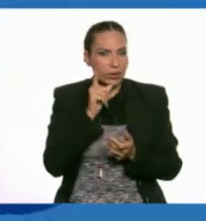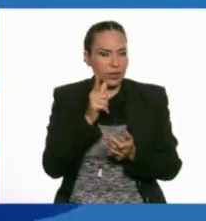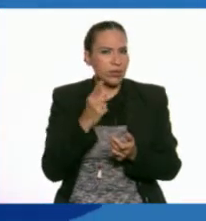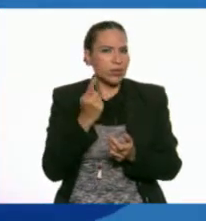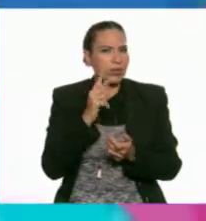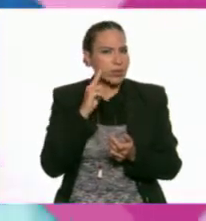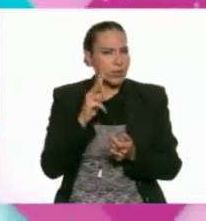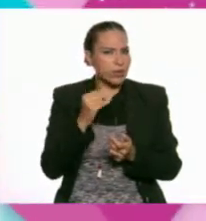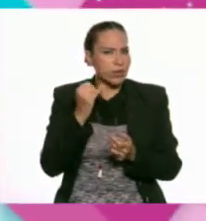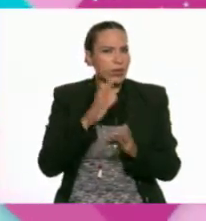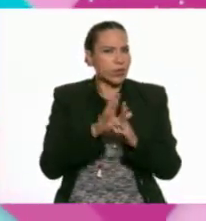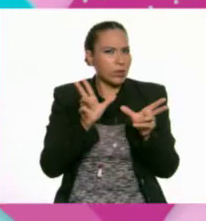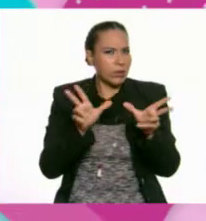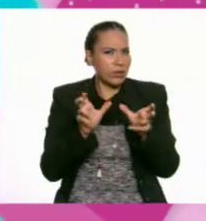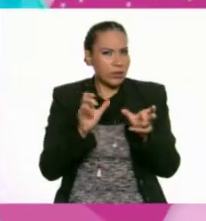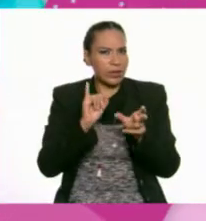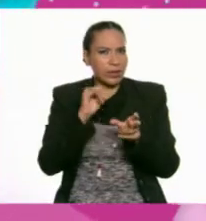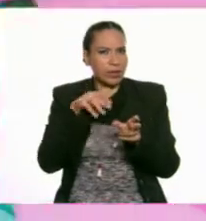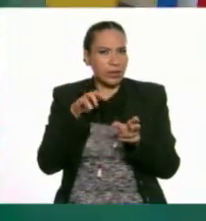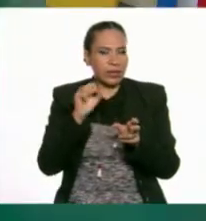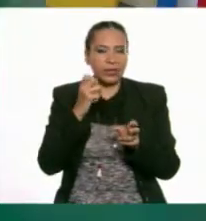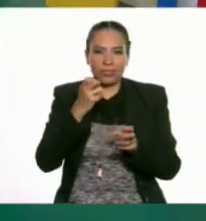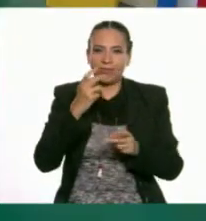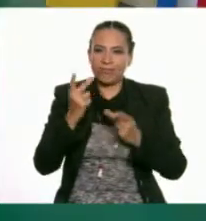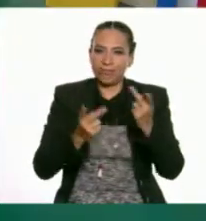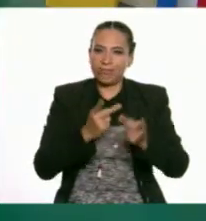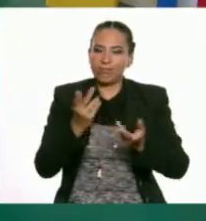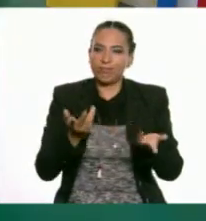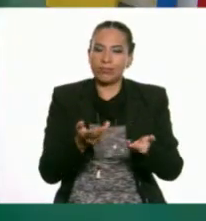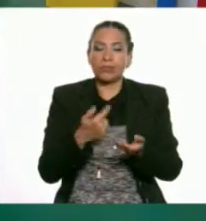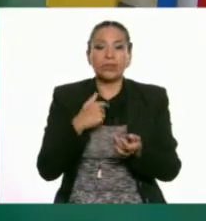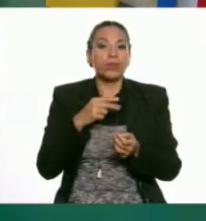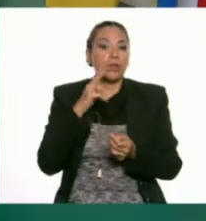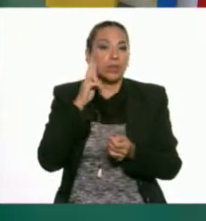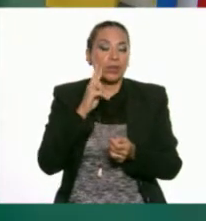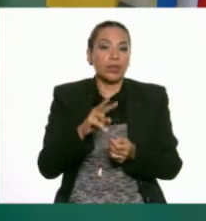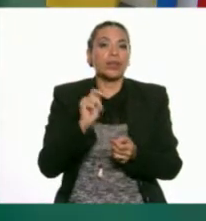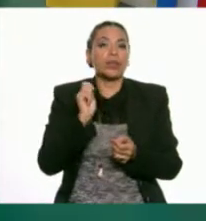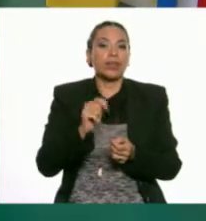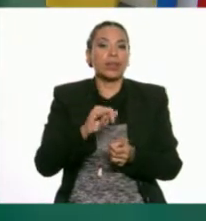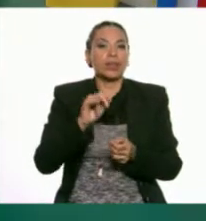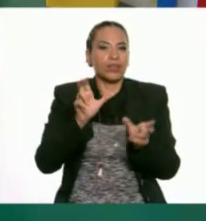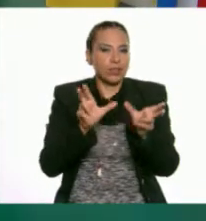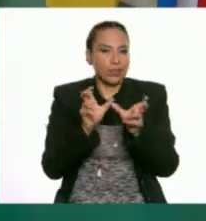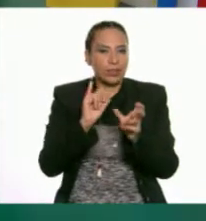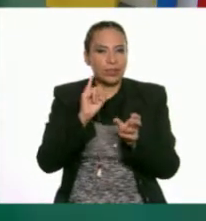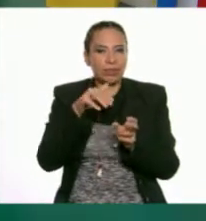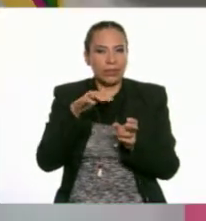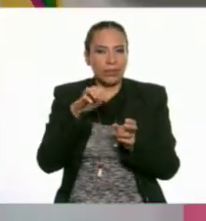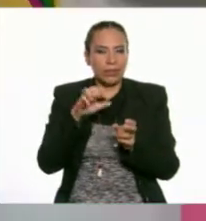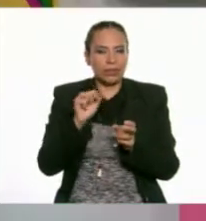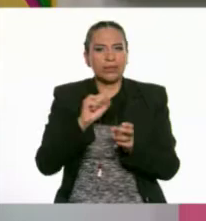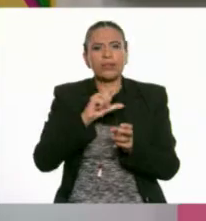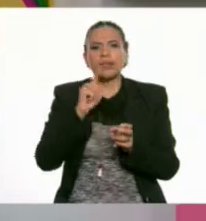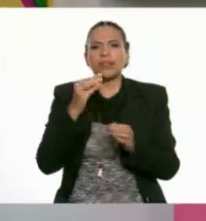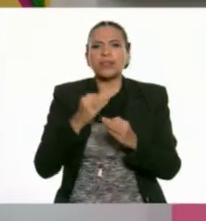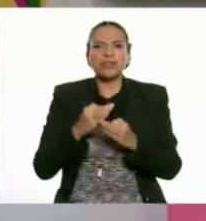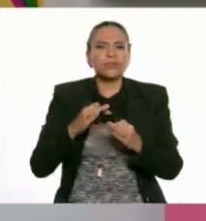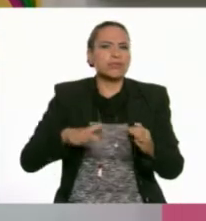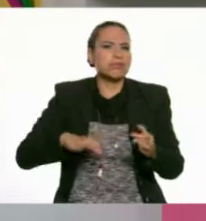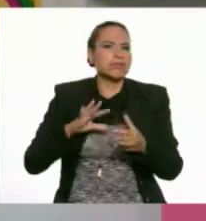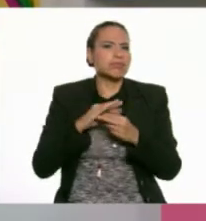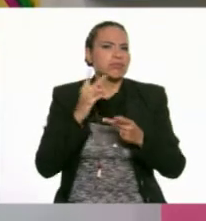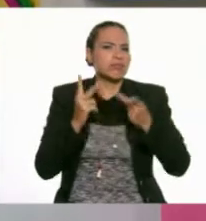no estábamos viendo imanes? Sí, profe, yo justo te iba a preguntar eso. Según ya estábamos viendo sobre los imanes y de pronto ahorita me estás